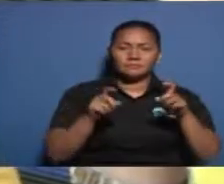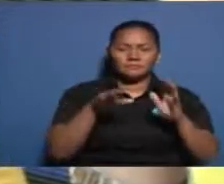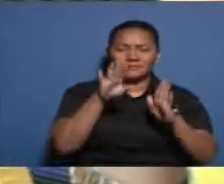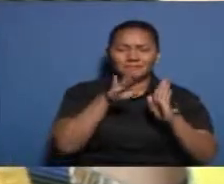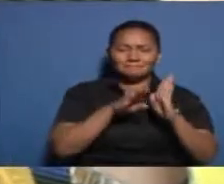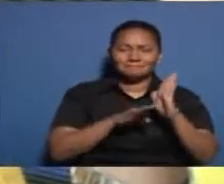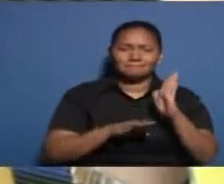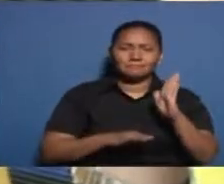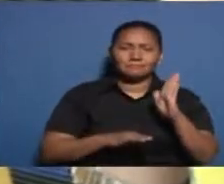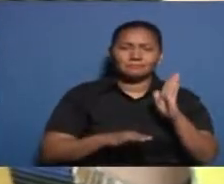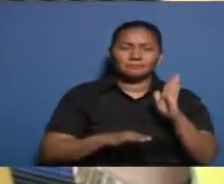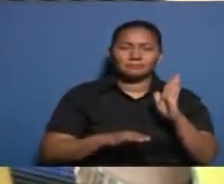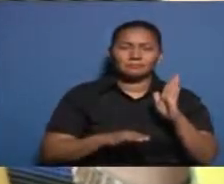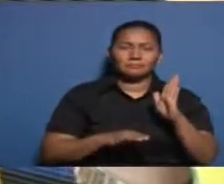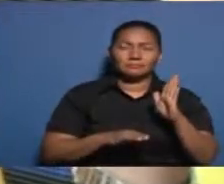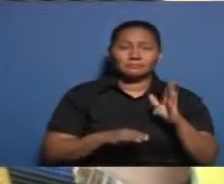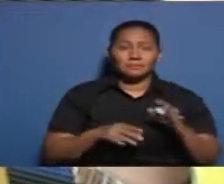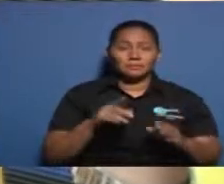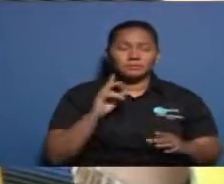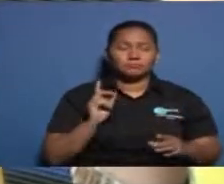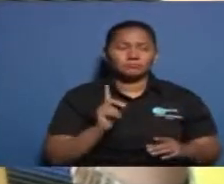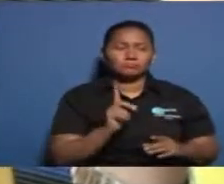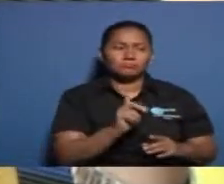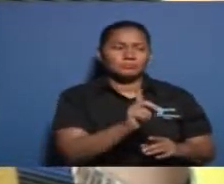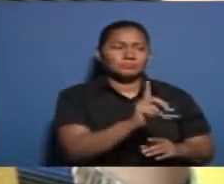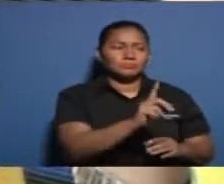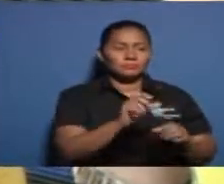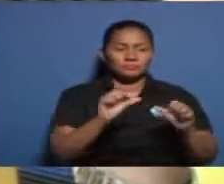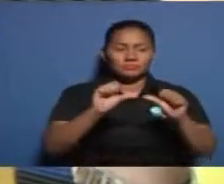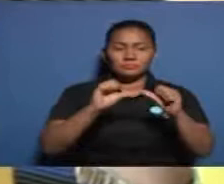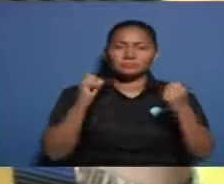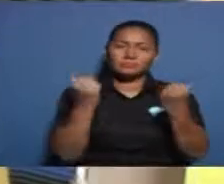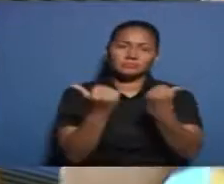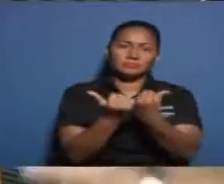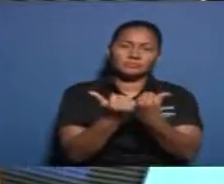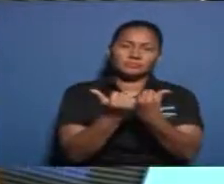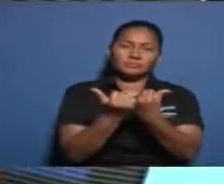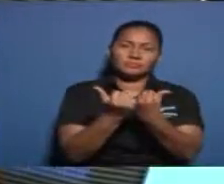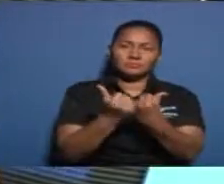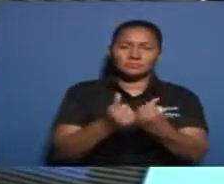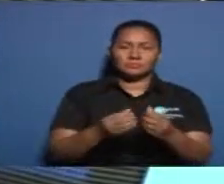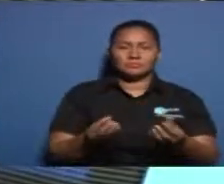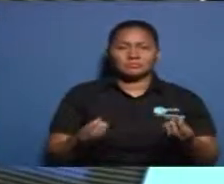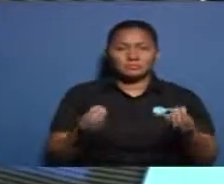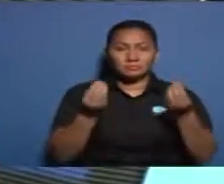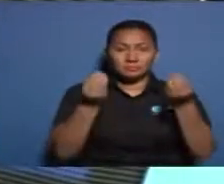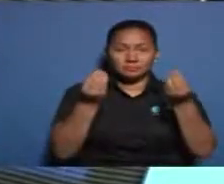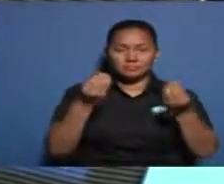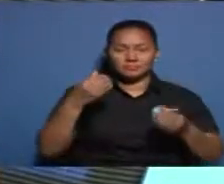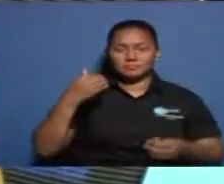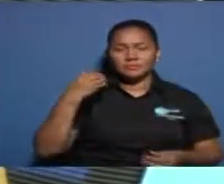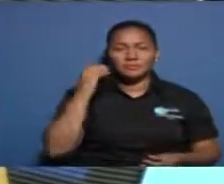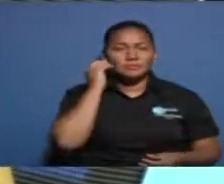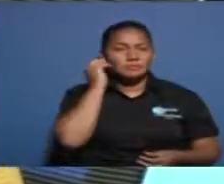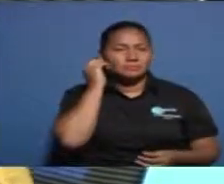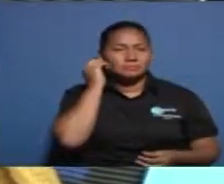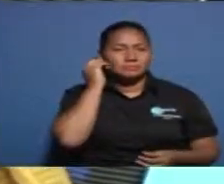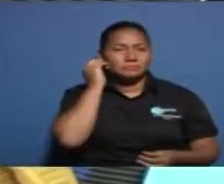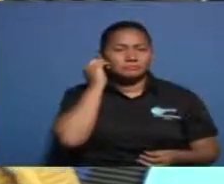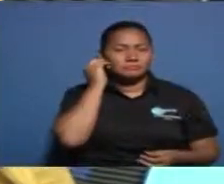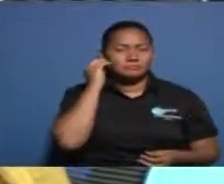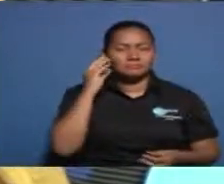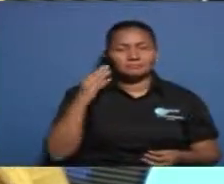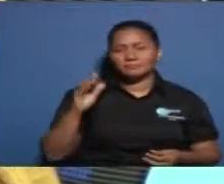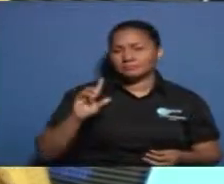uno puede ir al aula de clases la mayoría son más damas que caballeros eso es una realidad pero cuando vamos al mercado laboral quiénes ocupan los